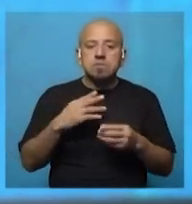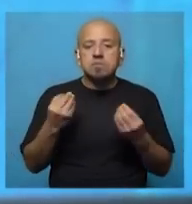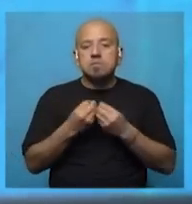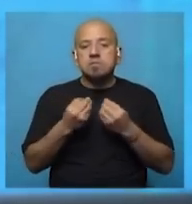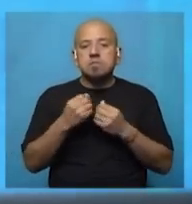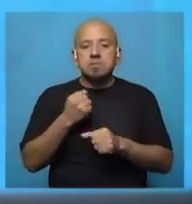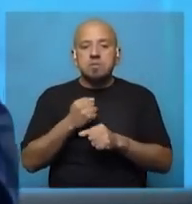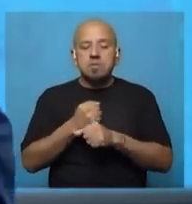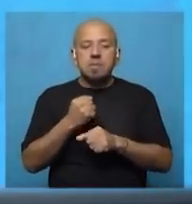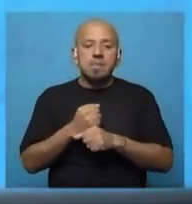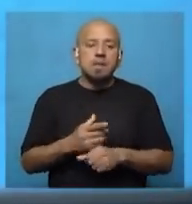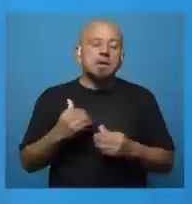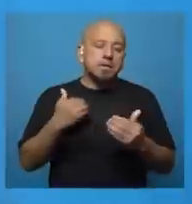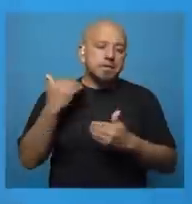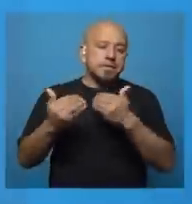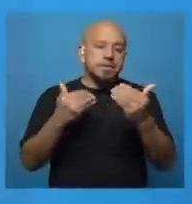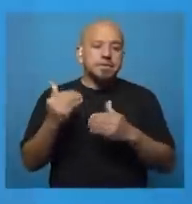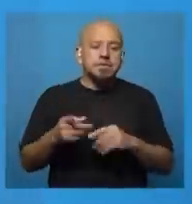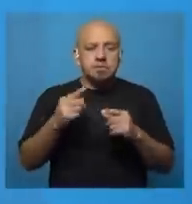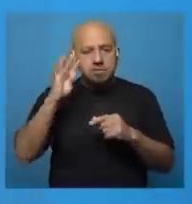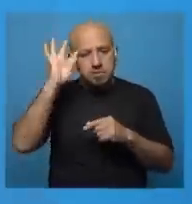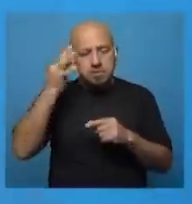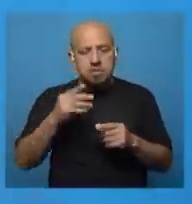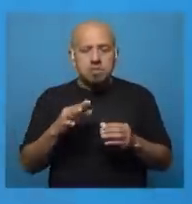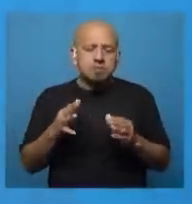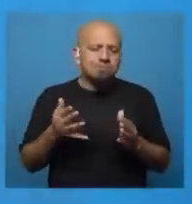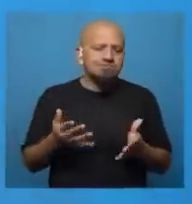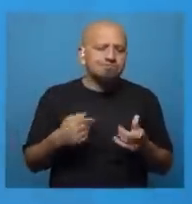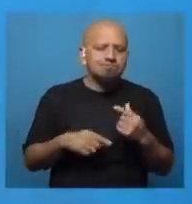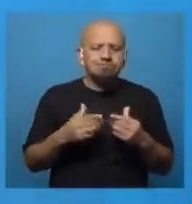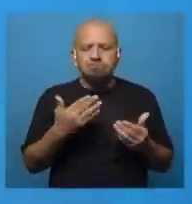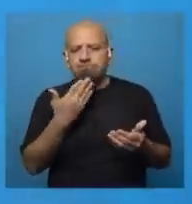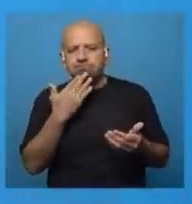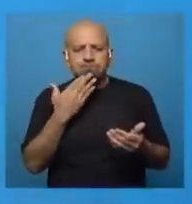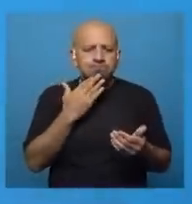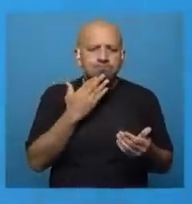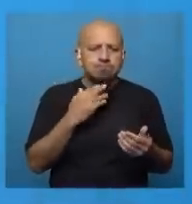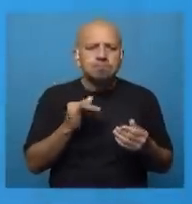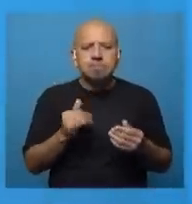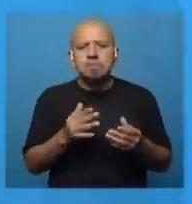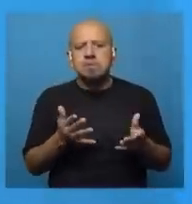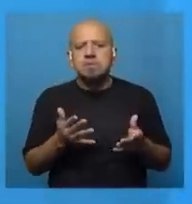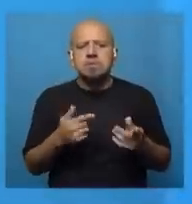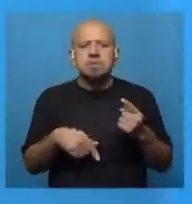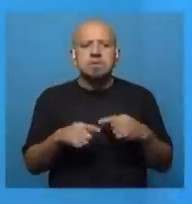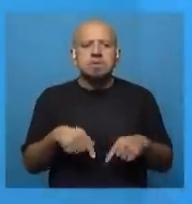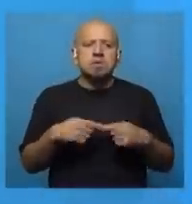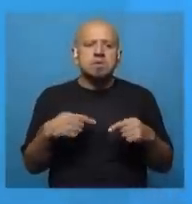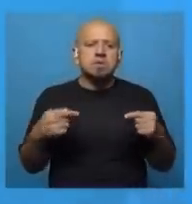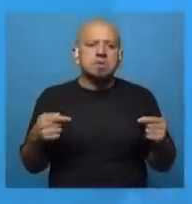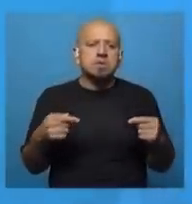trabajo tiene mucho trabajo por delante no no creo que ayude este especular hacia adelante en estas cosas